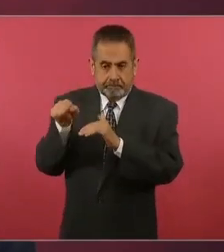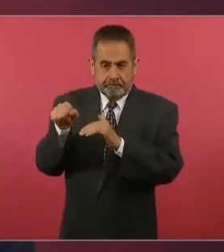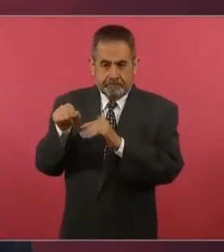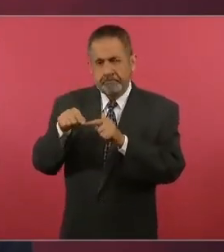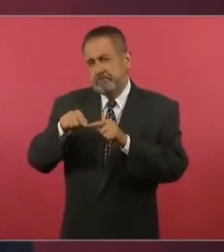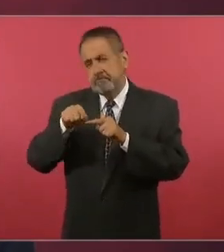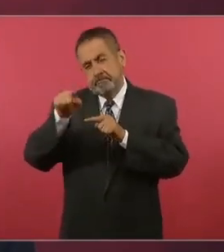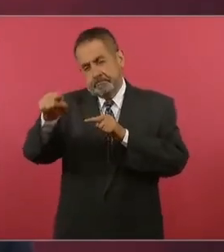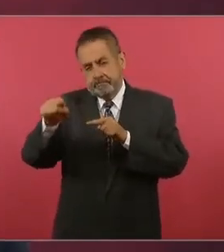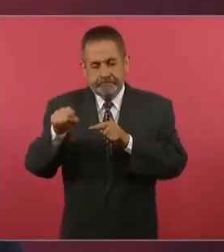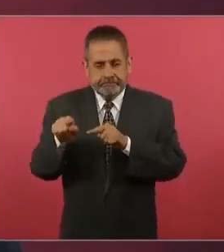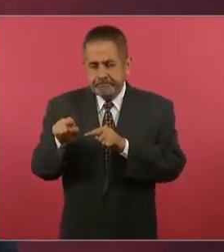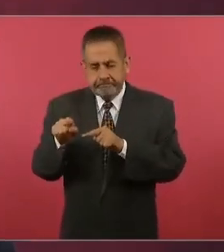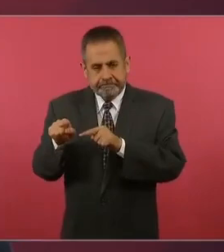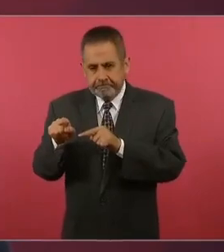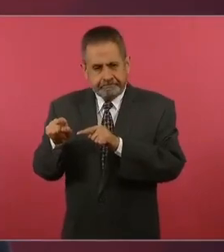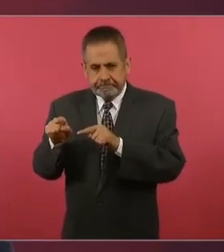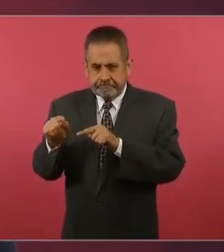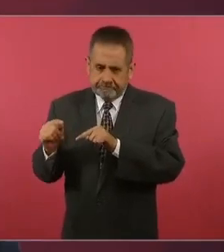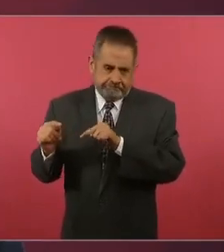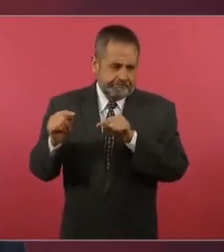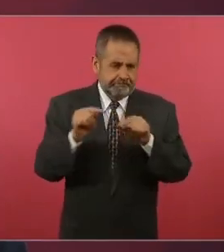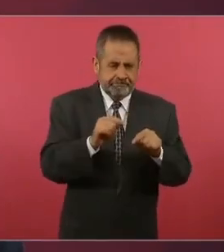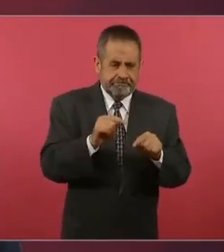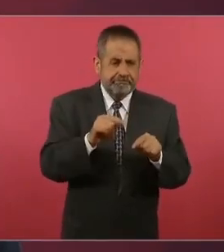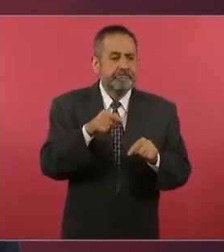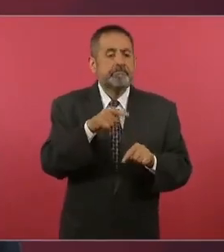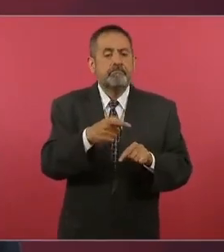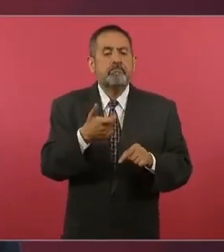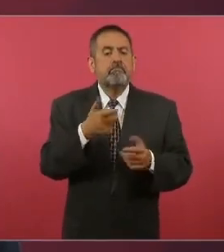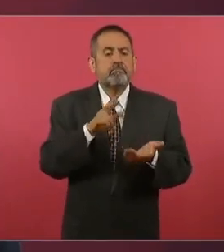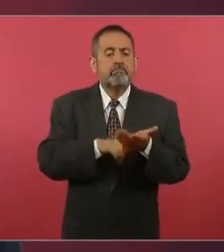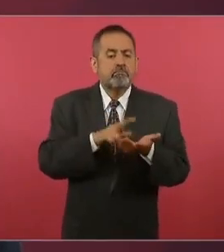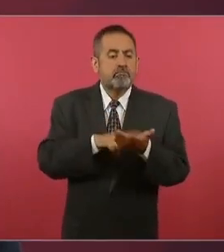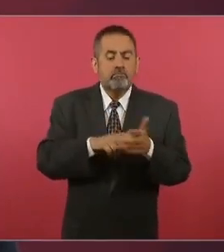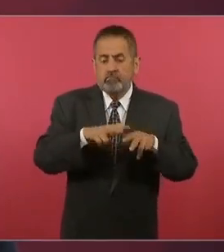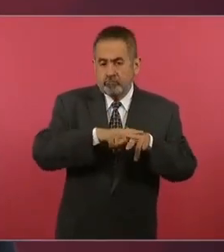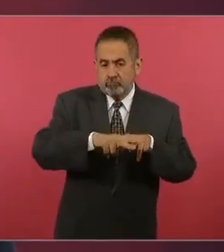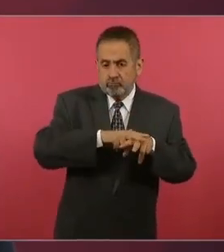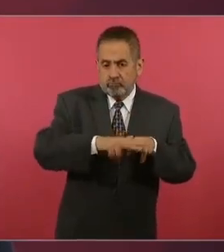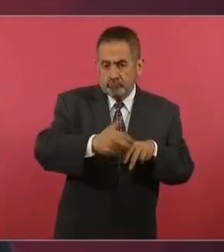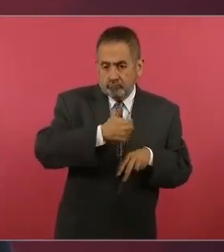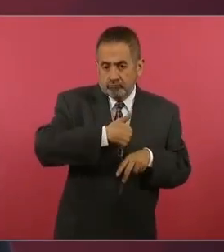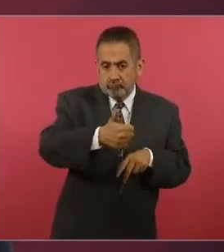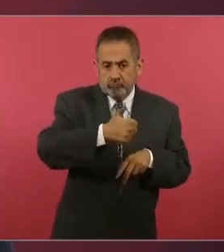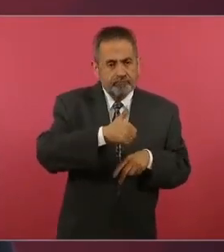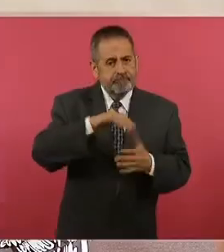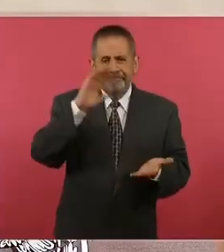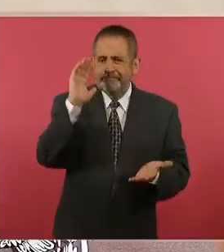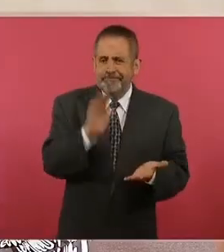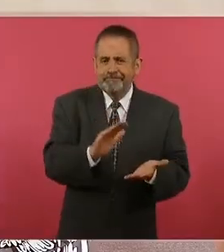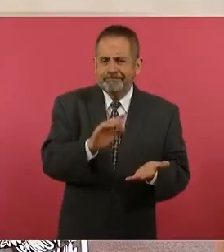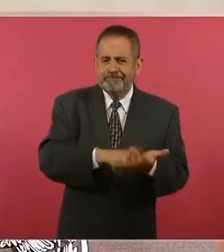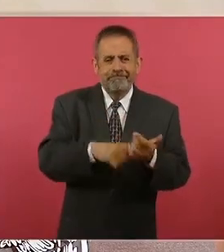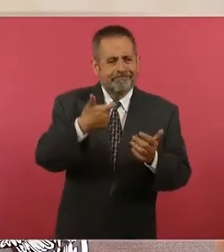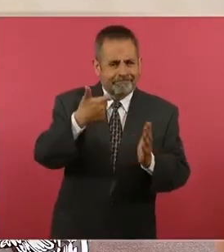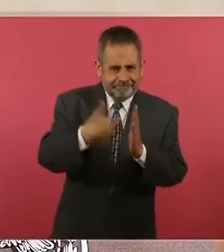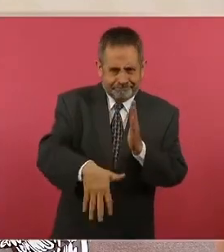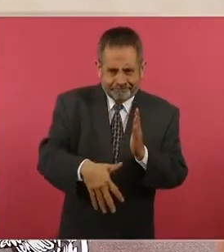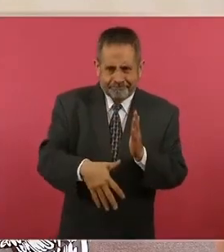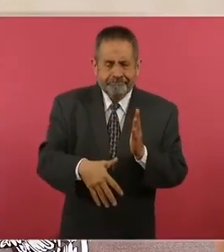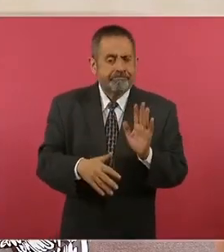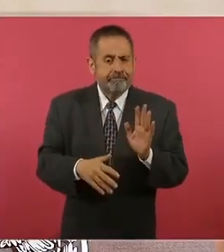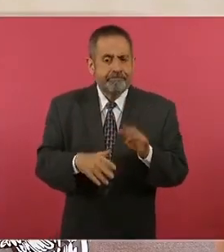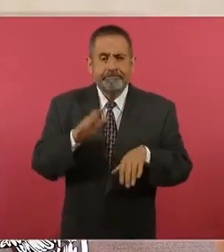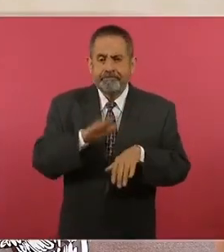la distancia. Entonces, lo que queremos buscar es que la tarifa en este tren sea más barata, adicional a